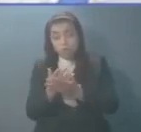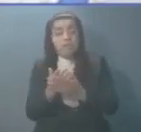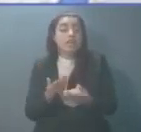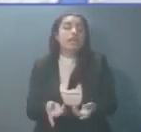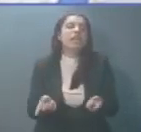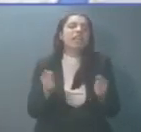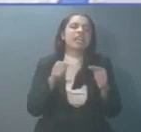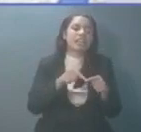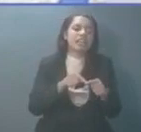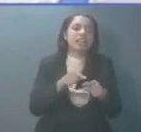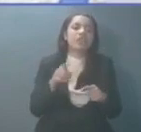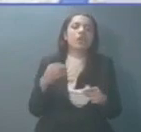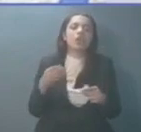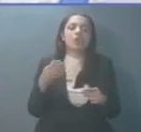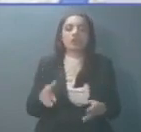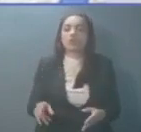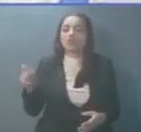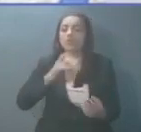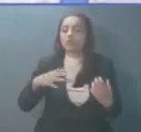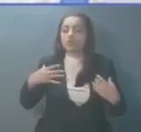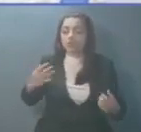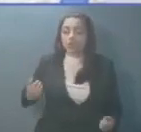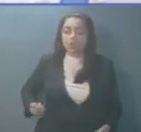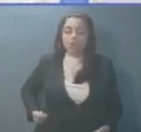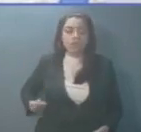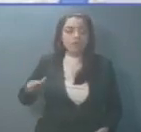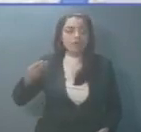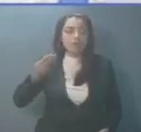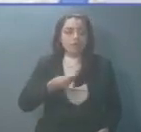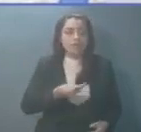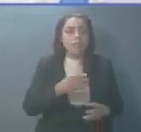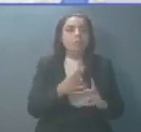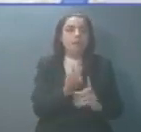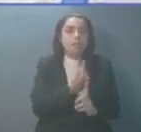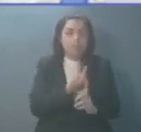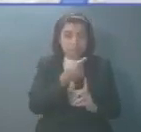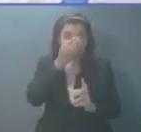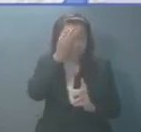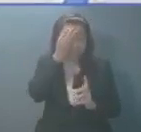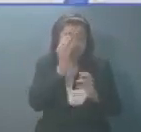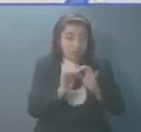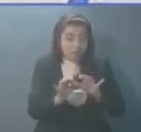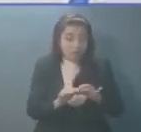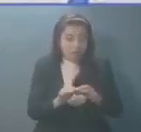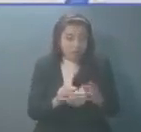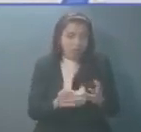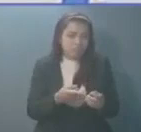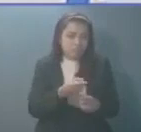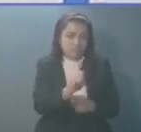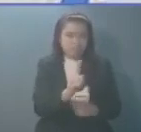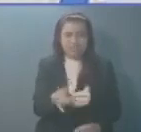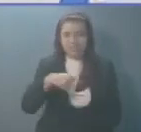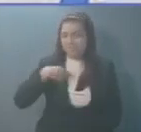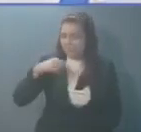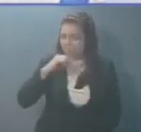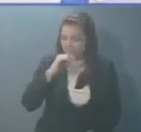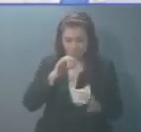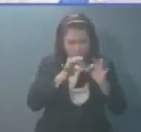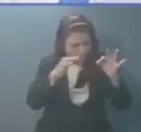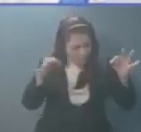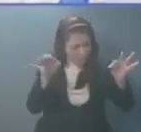con recursos públicos en contra de opositores. Mentira. Falso.